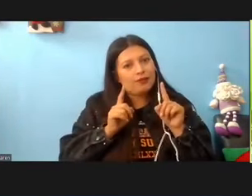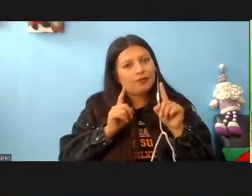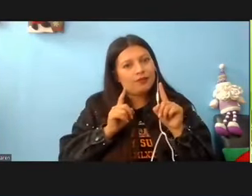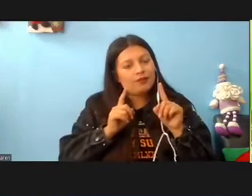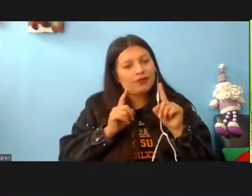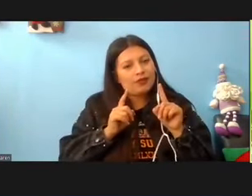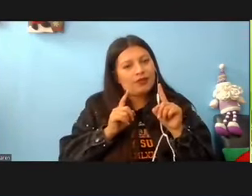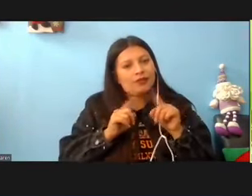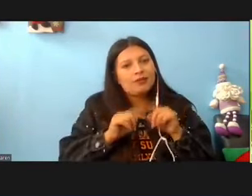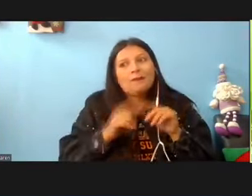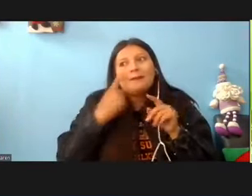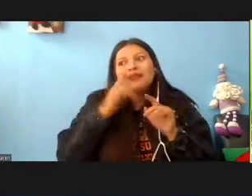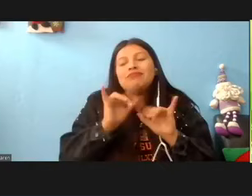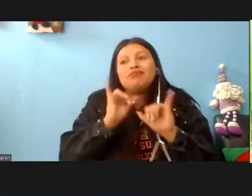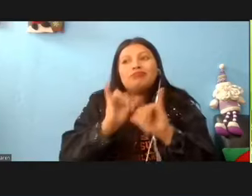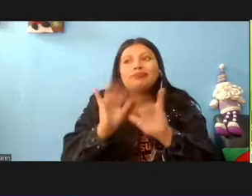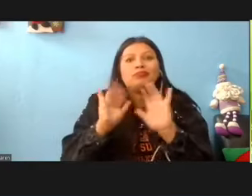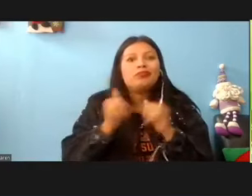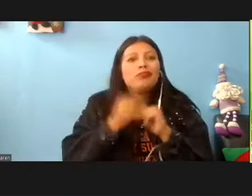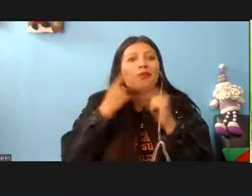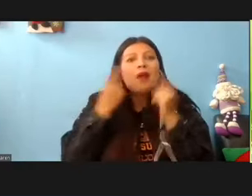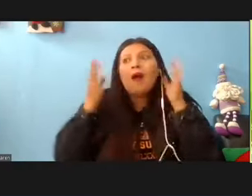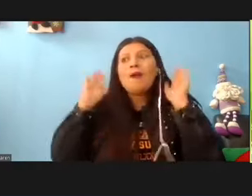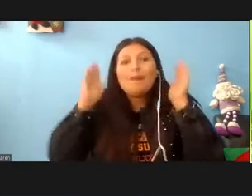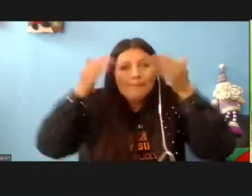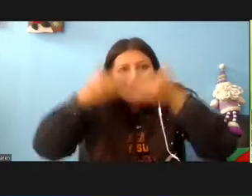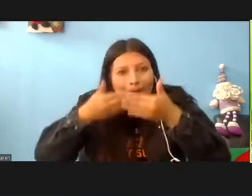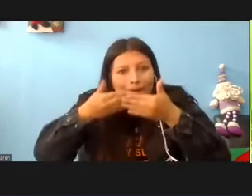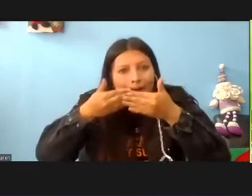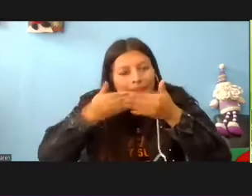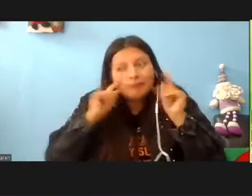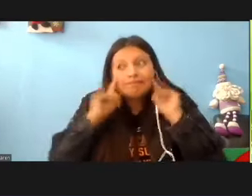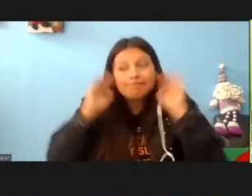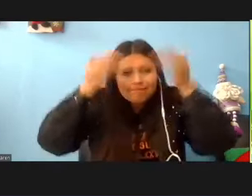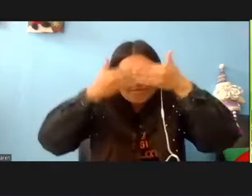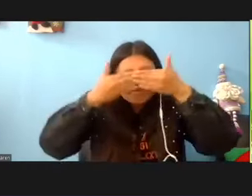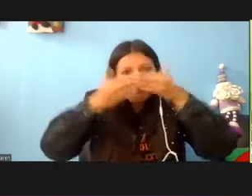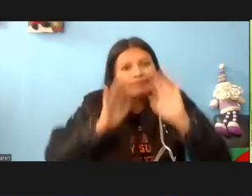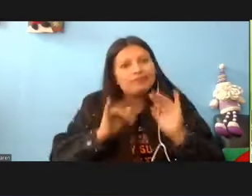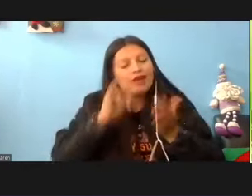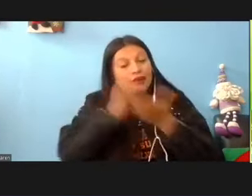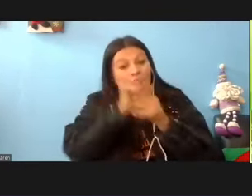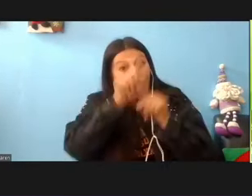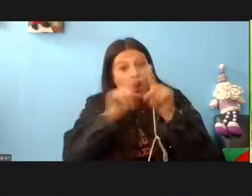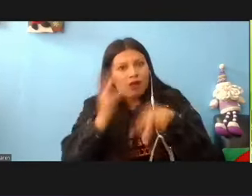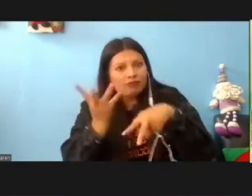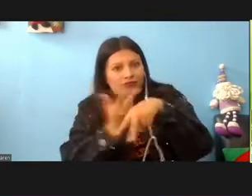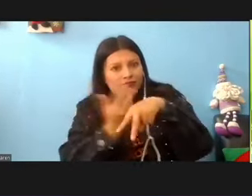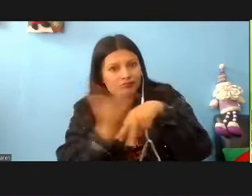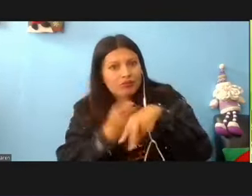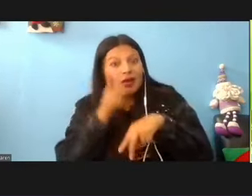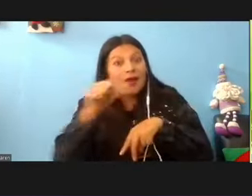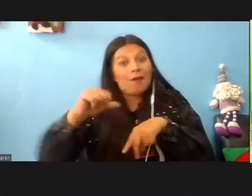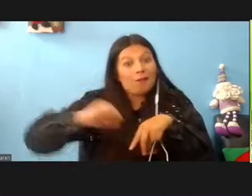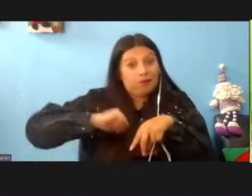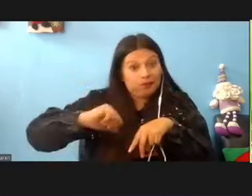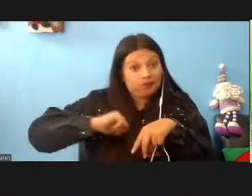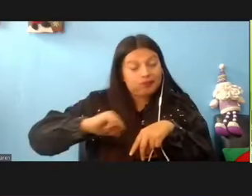pero se suelen quedar muy, muy, muy encerrados. Yo veía que, por ejemplo, los artistas tienen